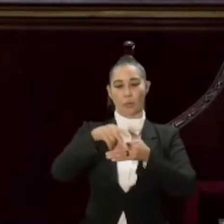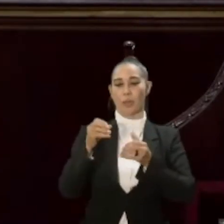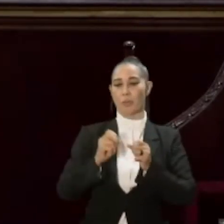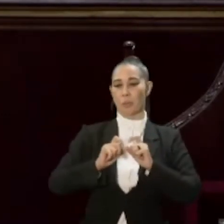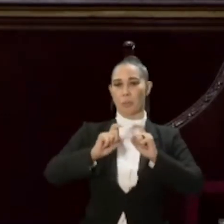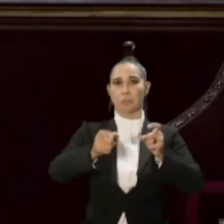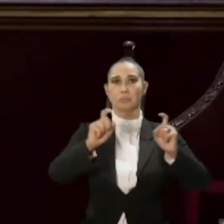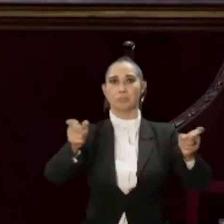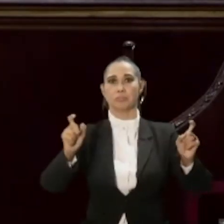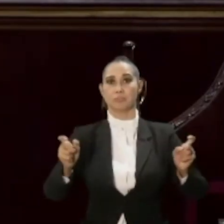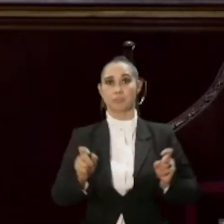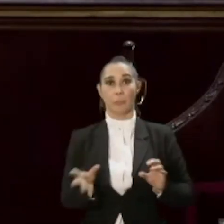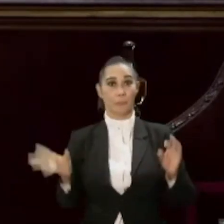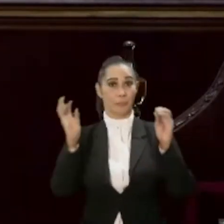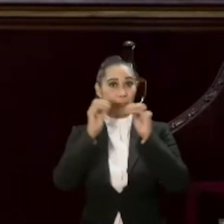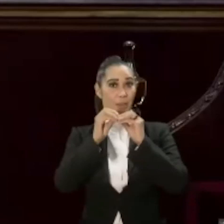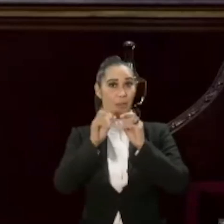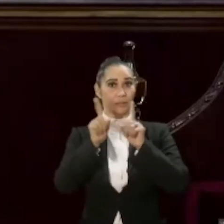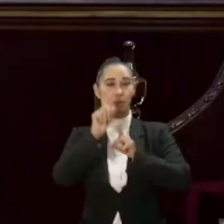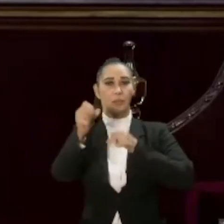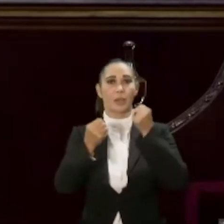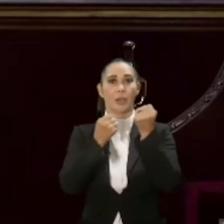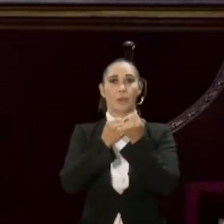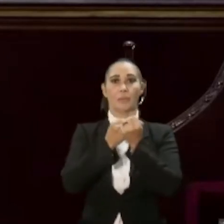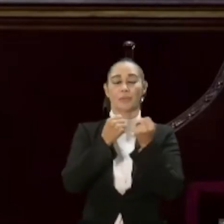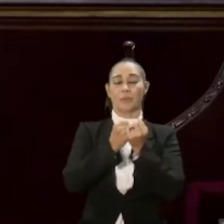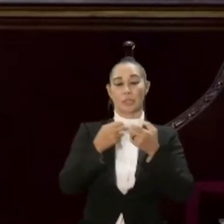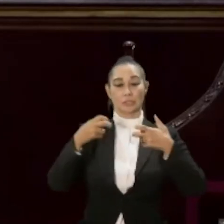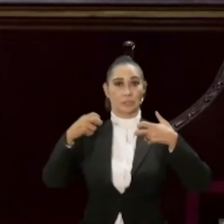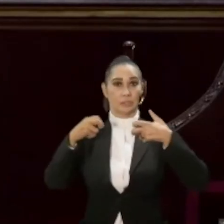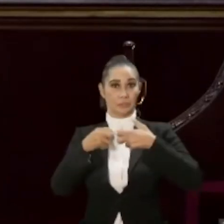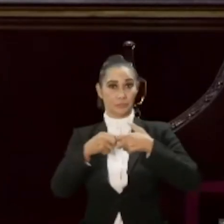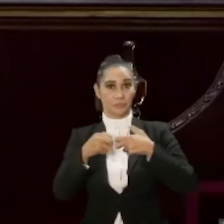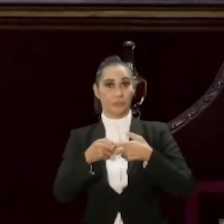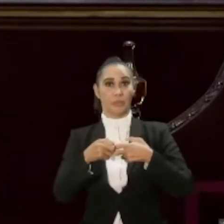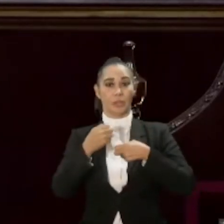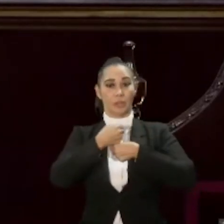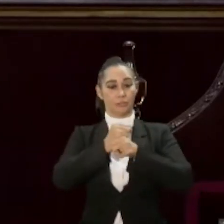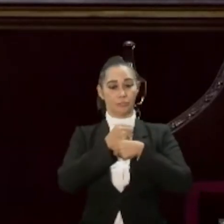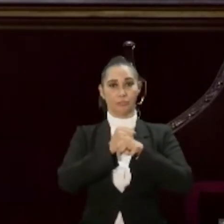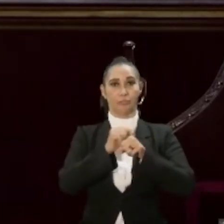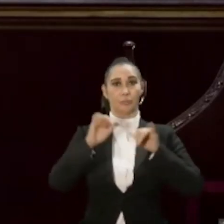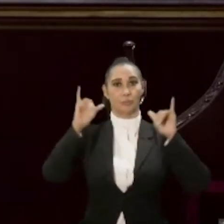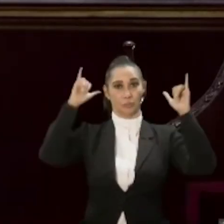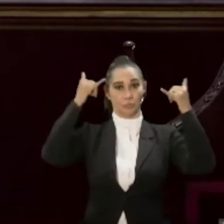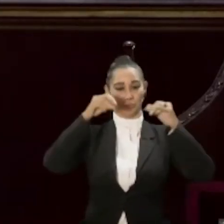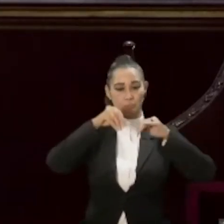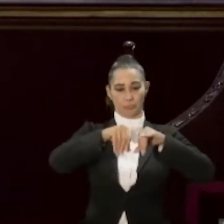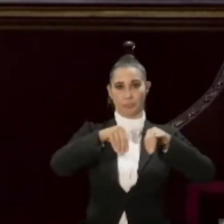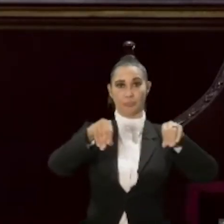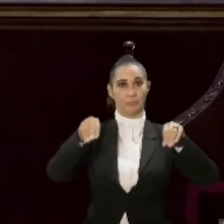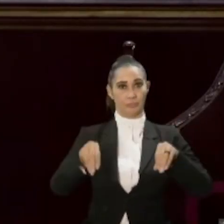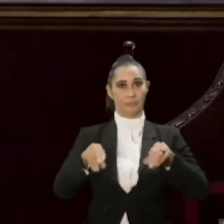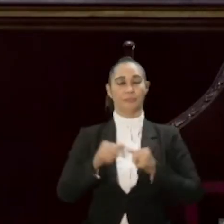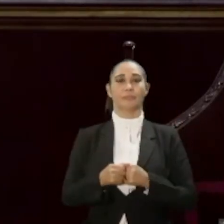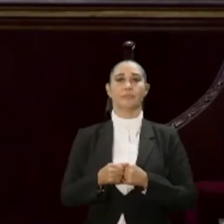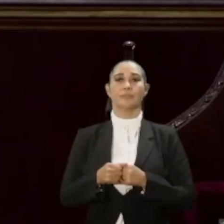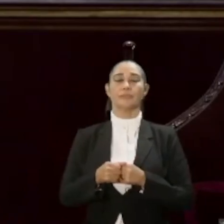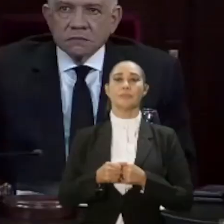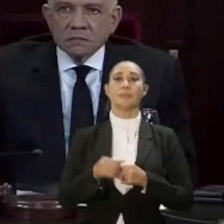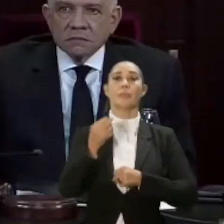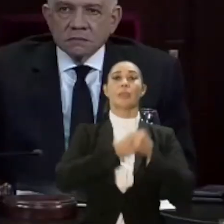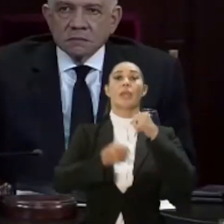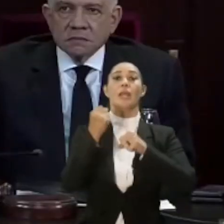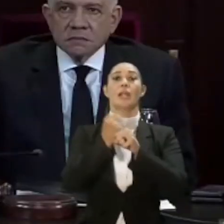sociales focalizados y apoyar las operaciones del sector eléctrico y la producción agrícola. En concreto, durante el